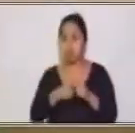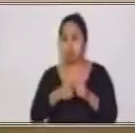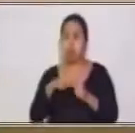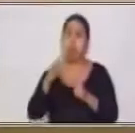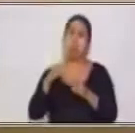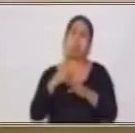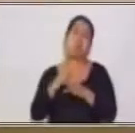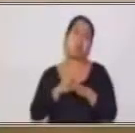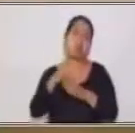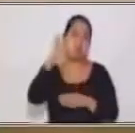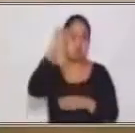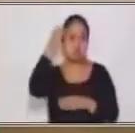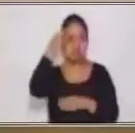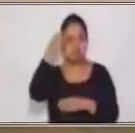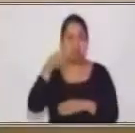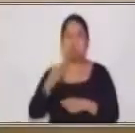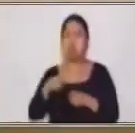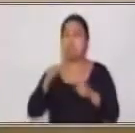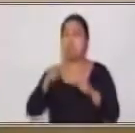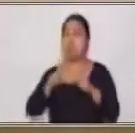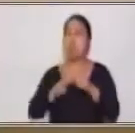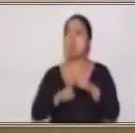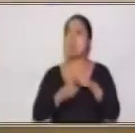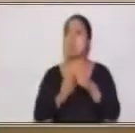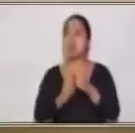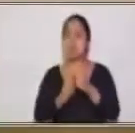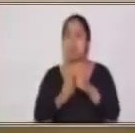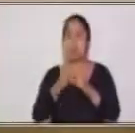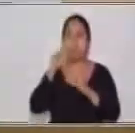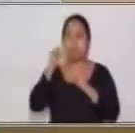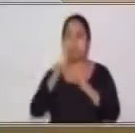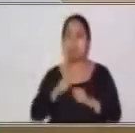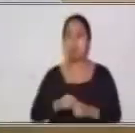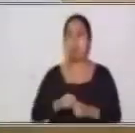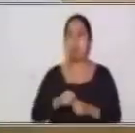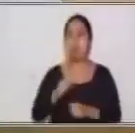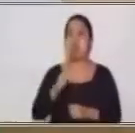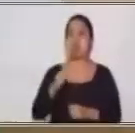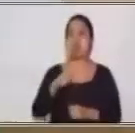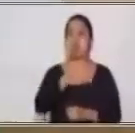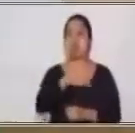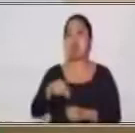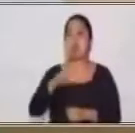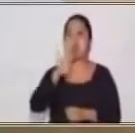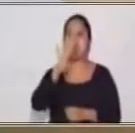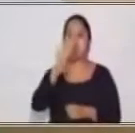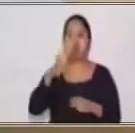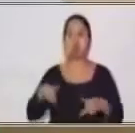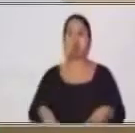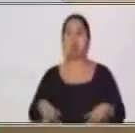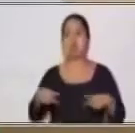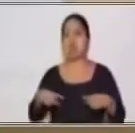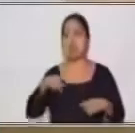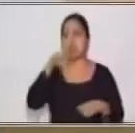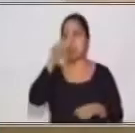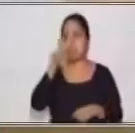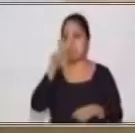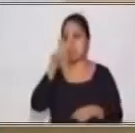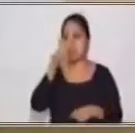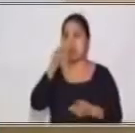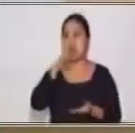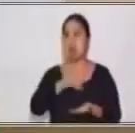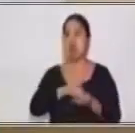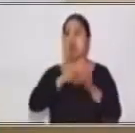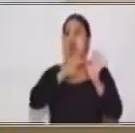surge directamente aquí en Guatemala es Cuatro Vidas en 1949. Aunque déjenme comentarles que Cuatro Vidas